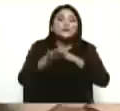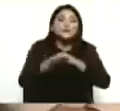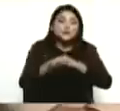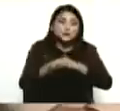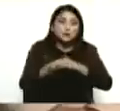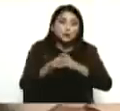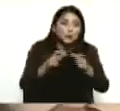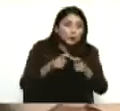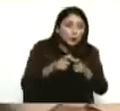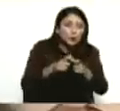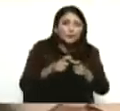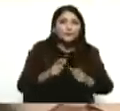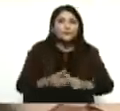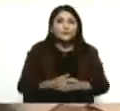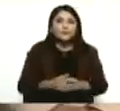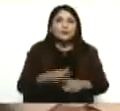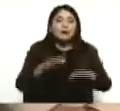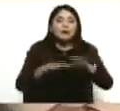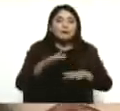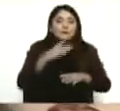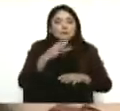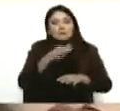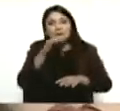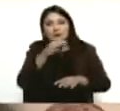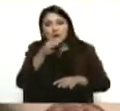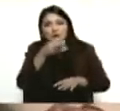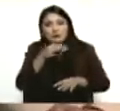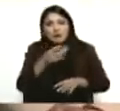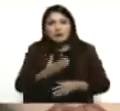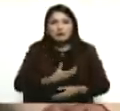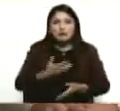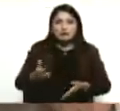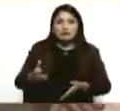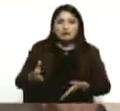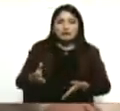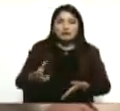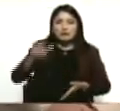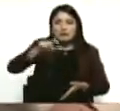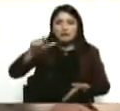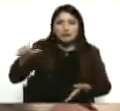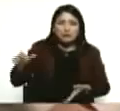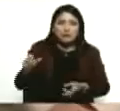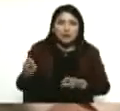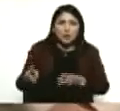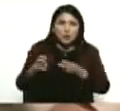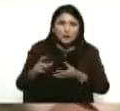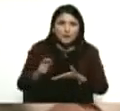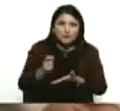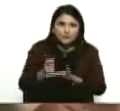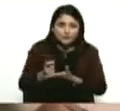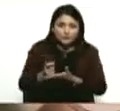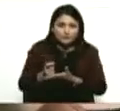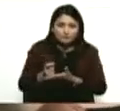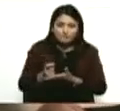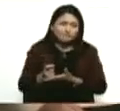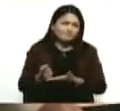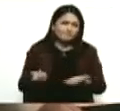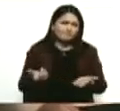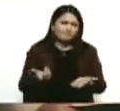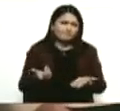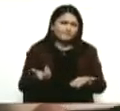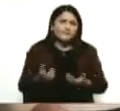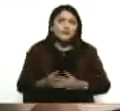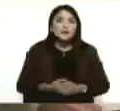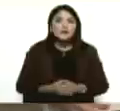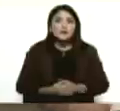pequeños. Porque a veces se dice, que los alcaldes van a dejar de cobrar tributos, cosa que no es verdad. Pero están